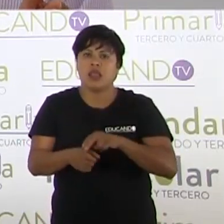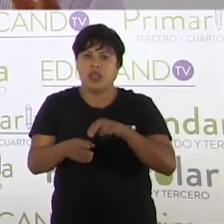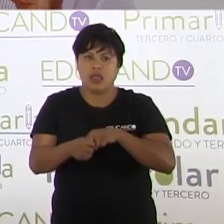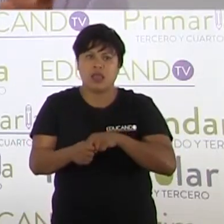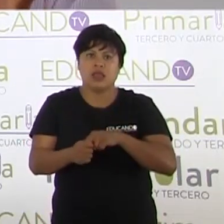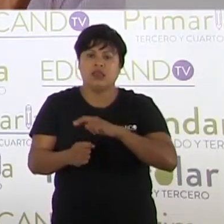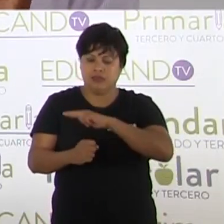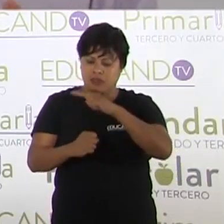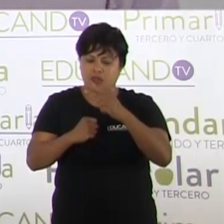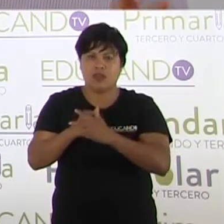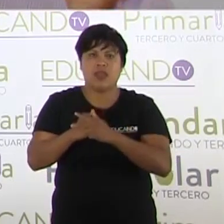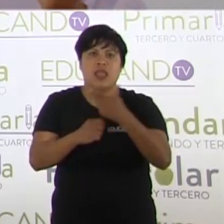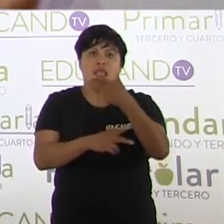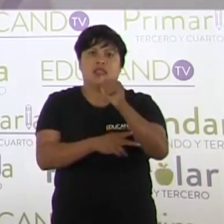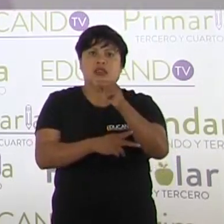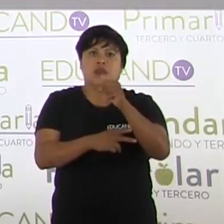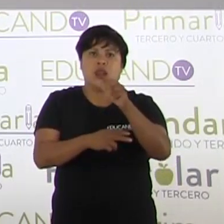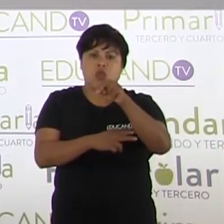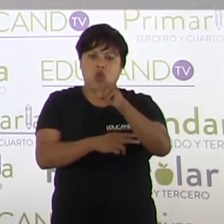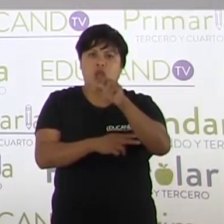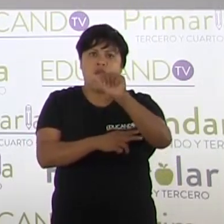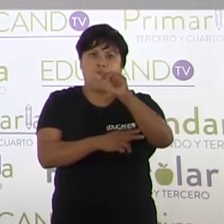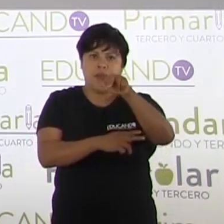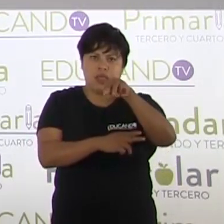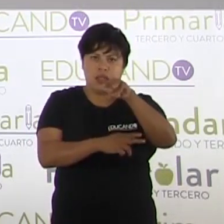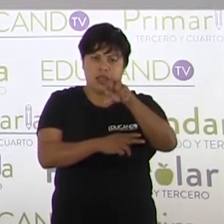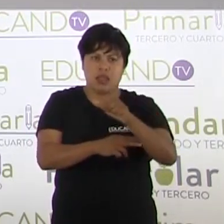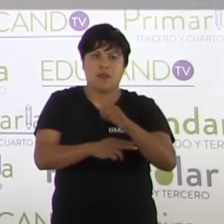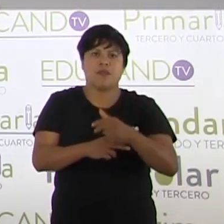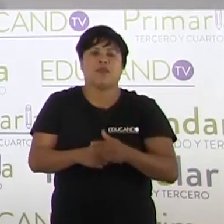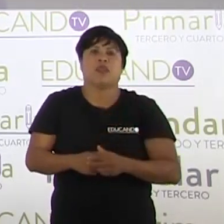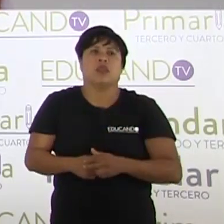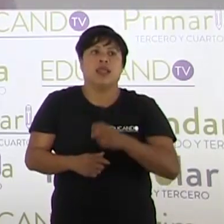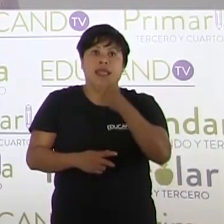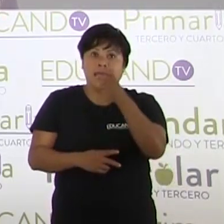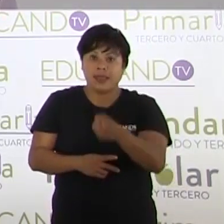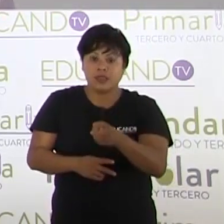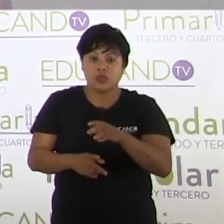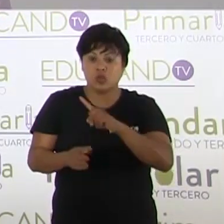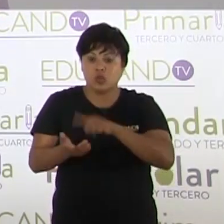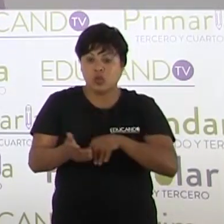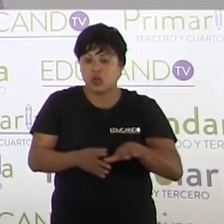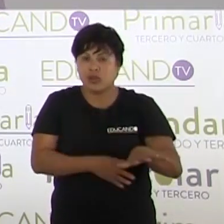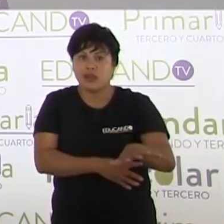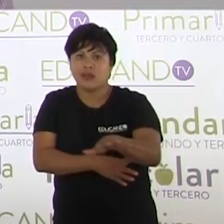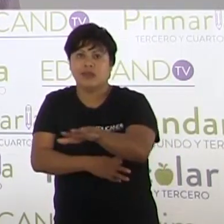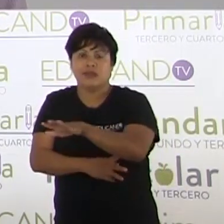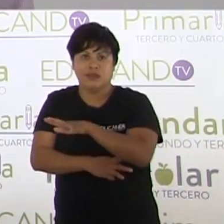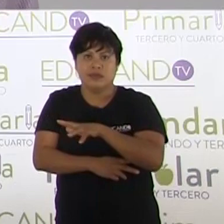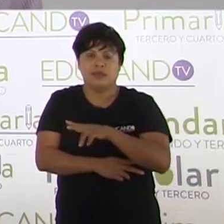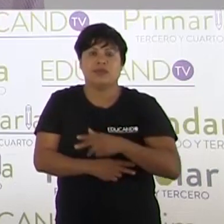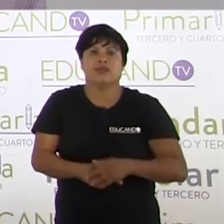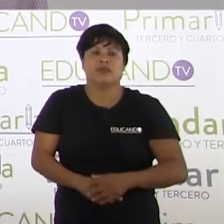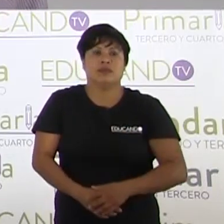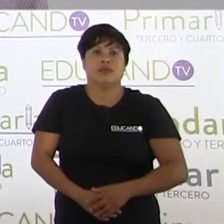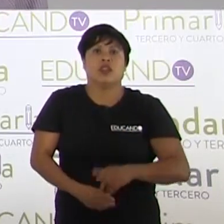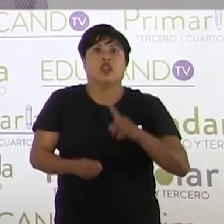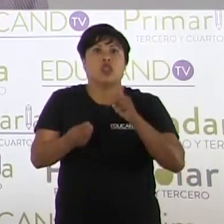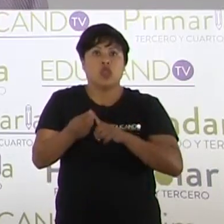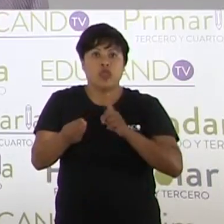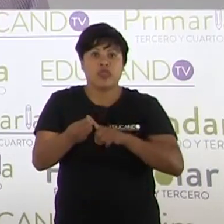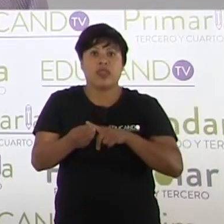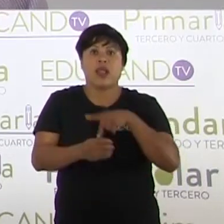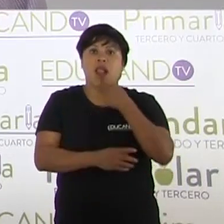Hispanoamérica. Hispanoamérica van a ser esos países, esos territorios donde la